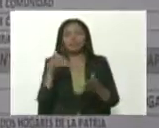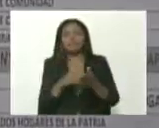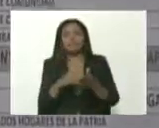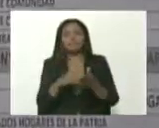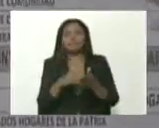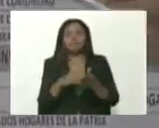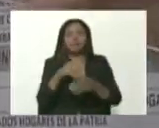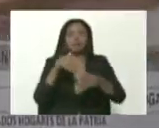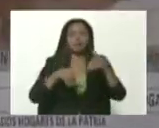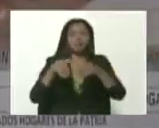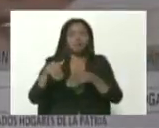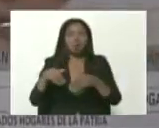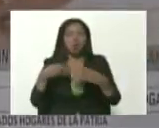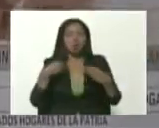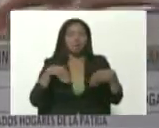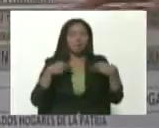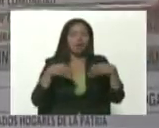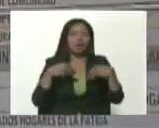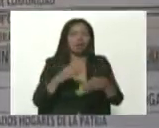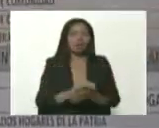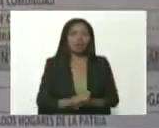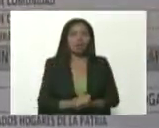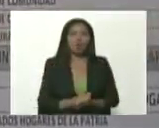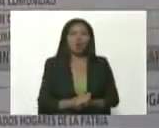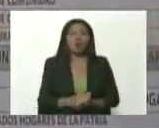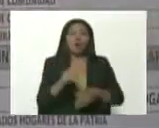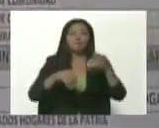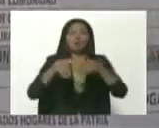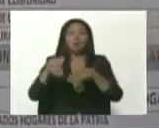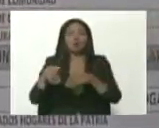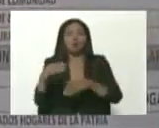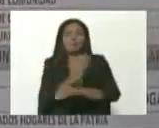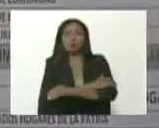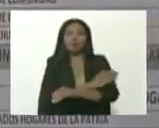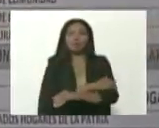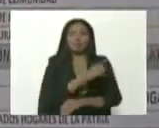140.790 votos blandos. Y votos opositores,